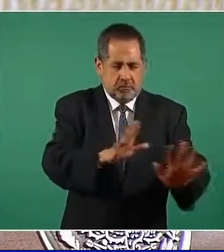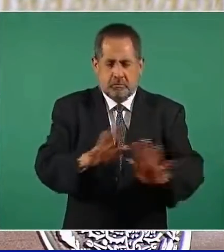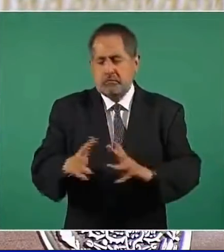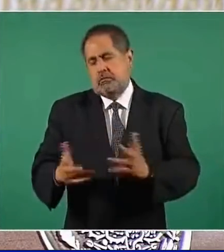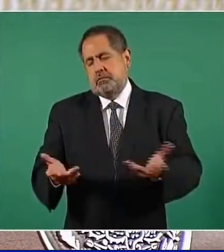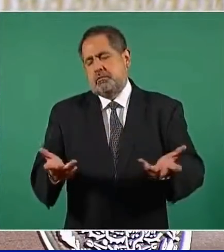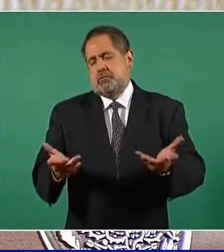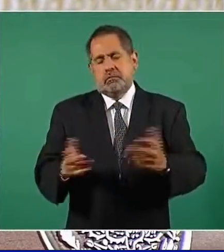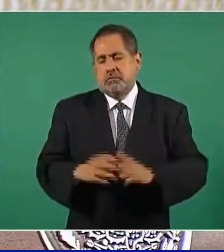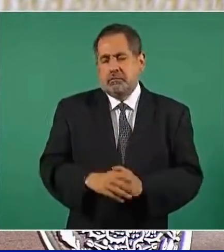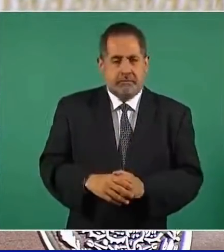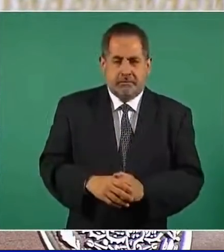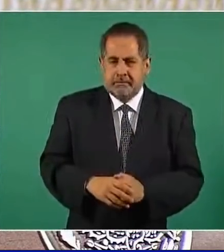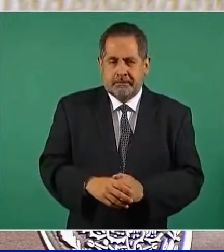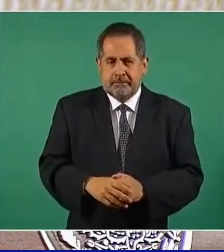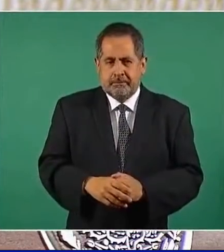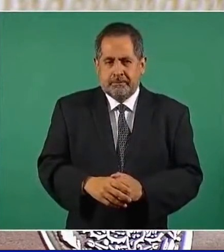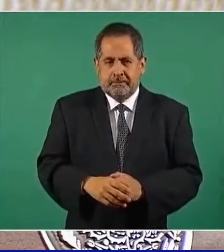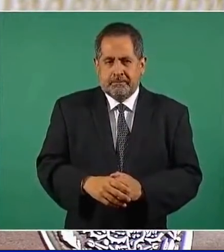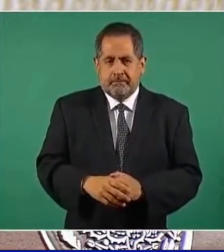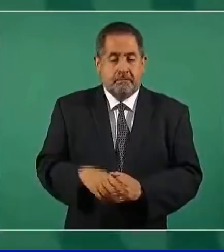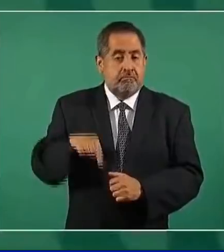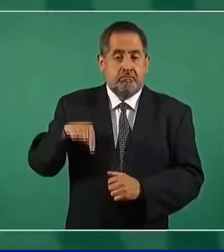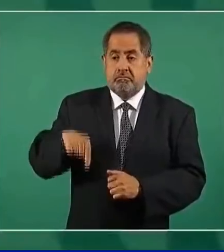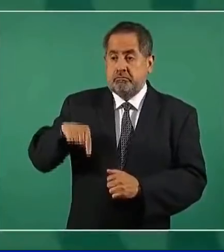ahora que se cerró la llave aquí